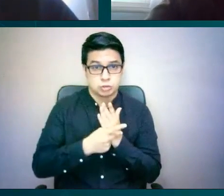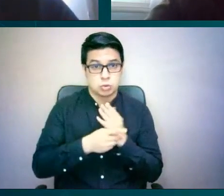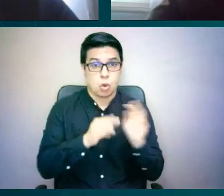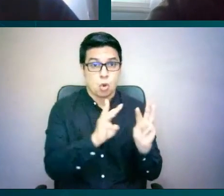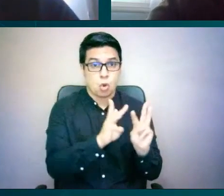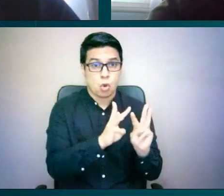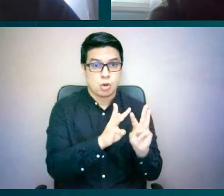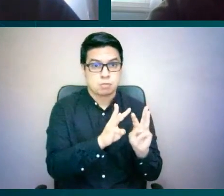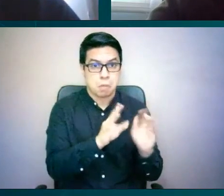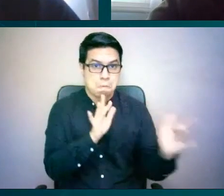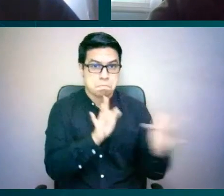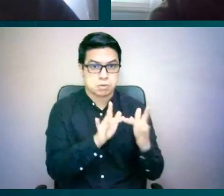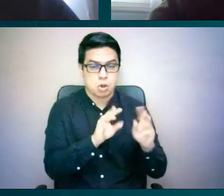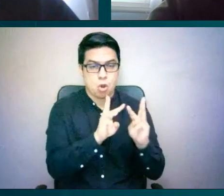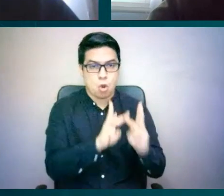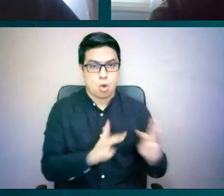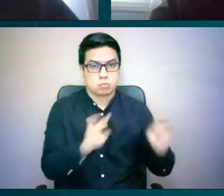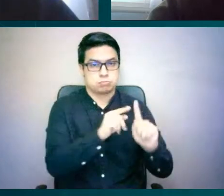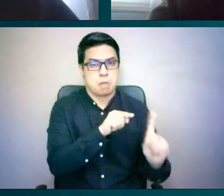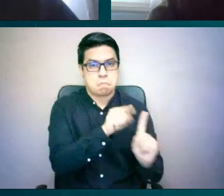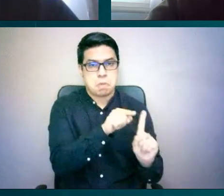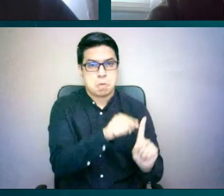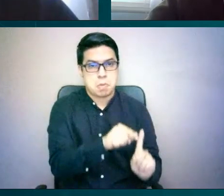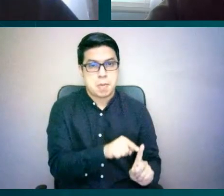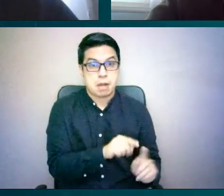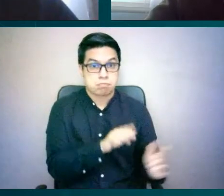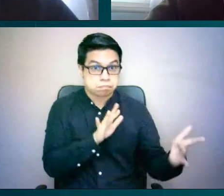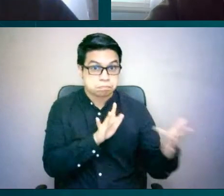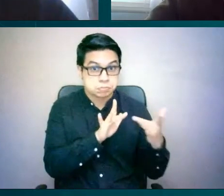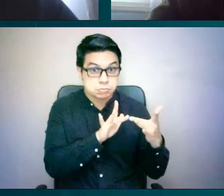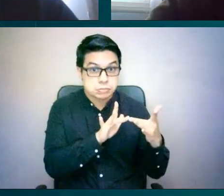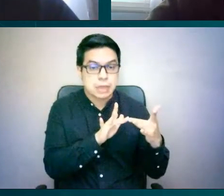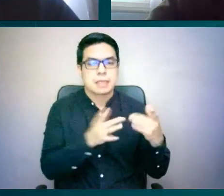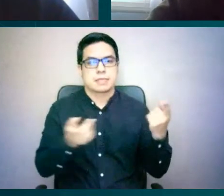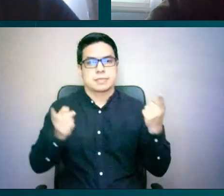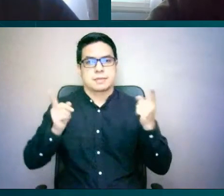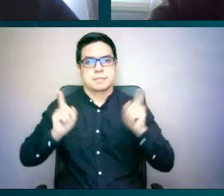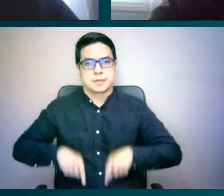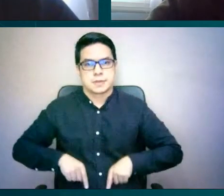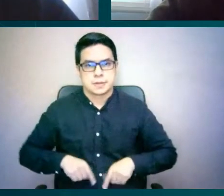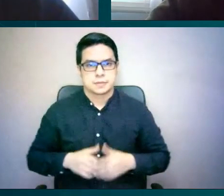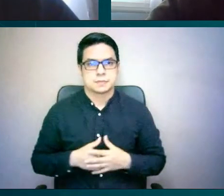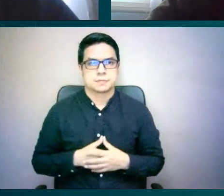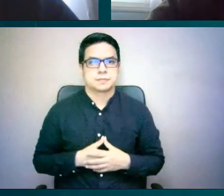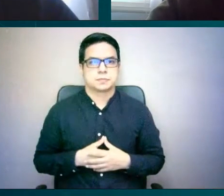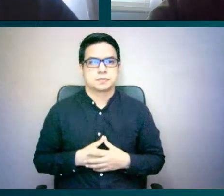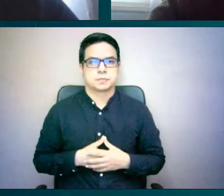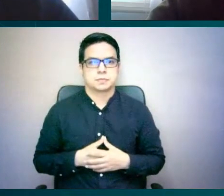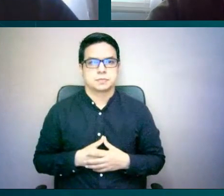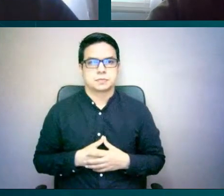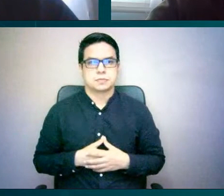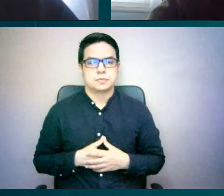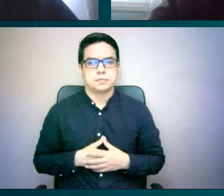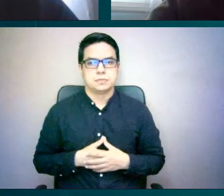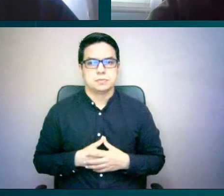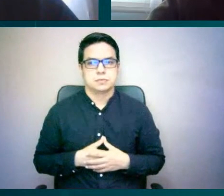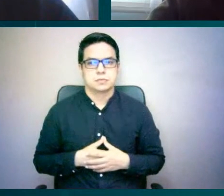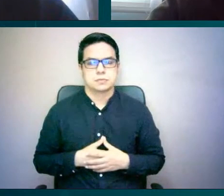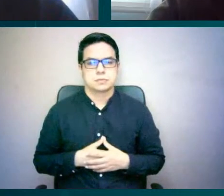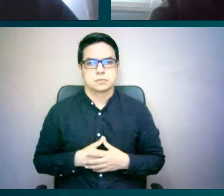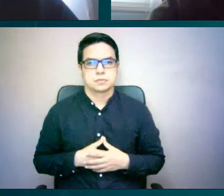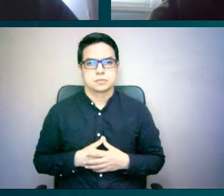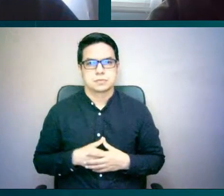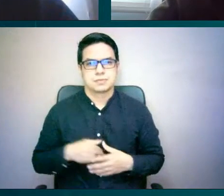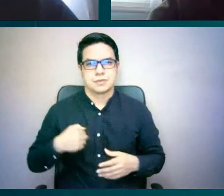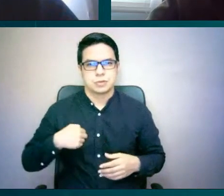de desarrollo sostenible, sino que también tenemos mejoras tanto